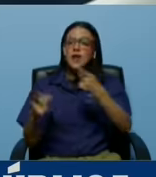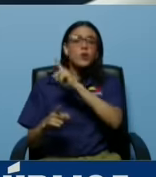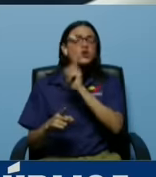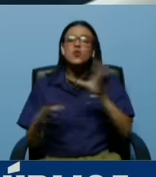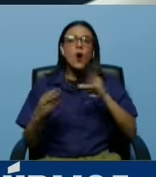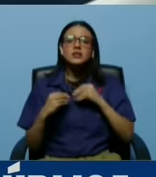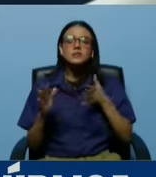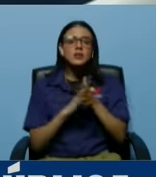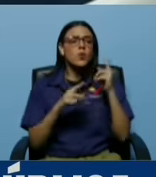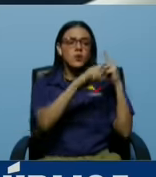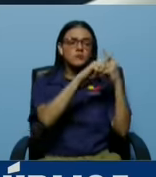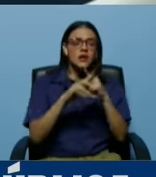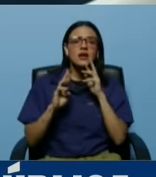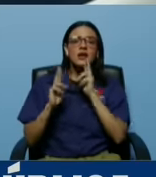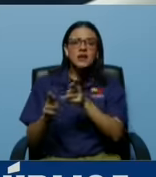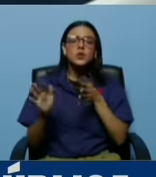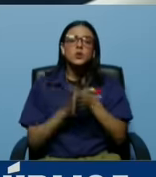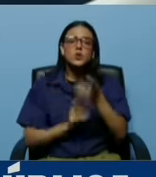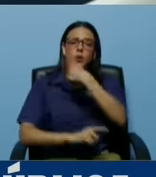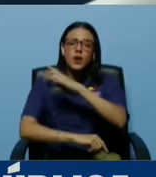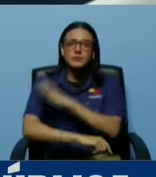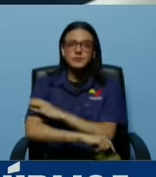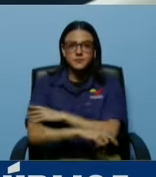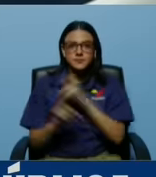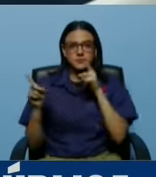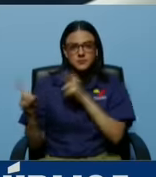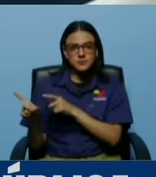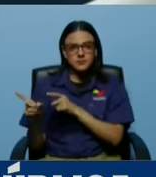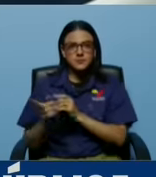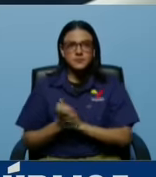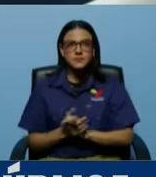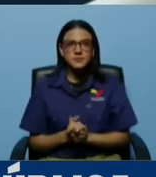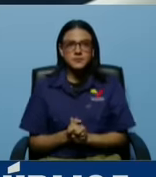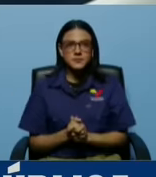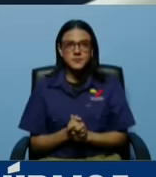adversos al factor de la extrema derecha venezolana.